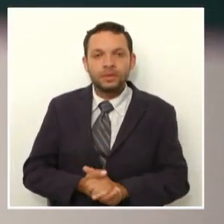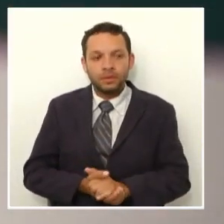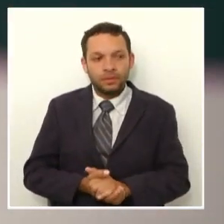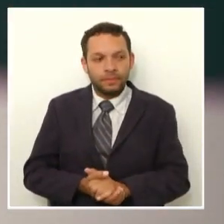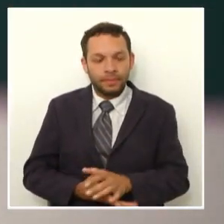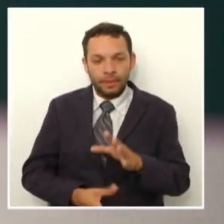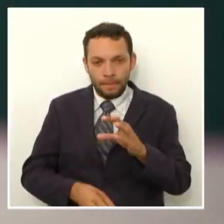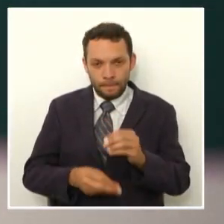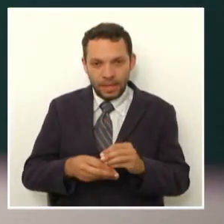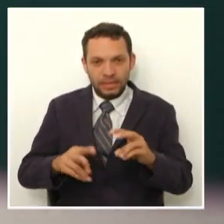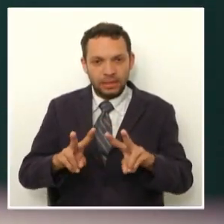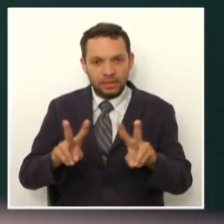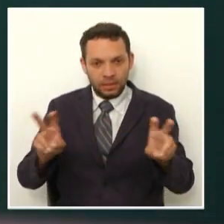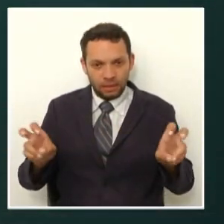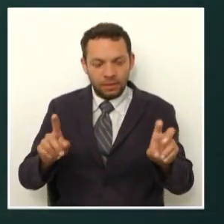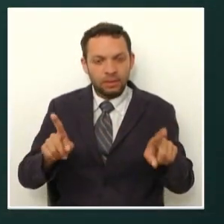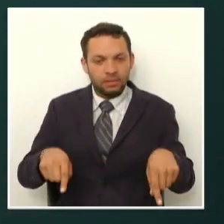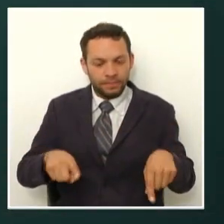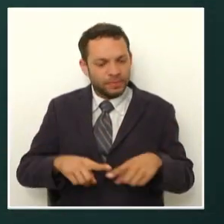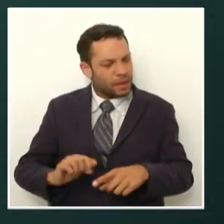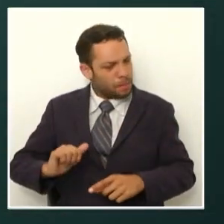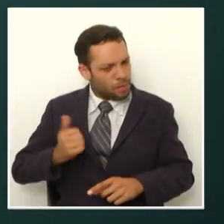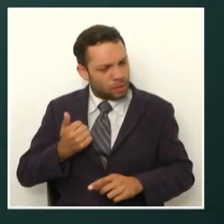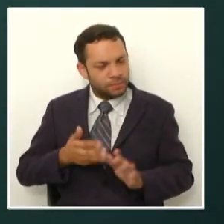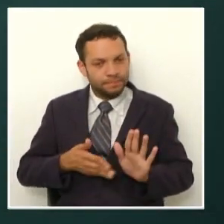Vamos a aprovechar entonces estos momentos para